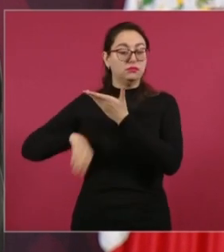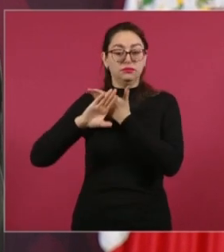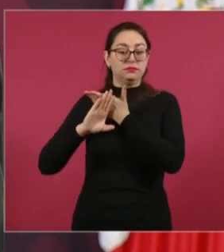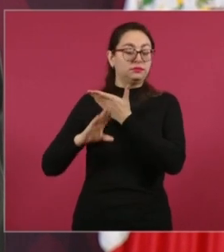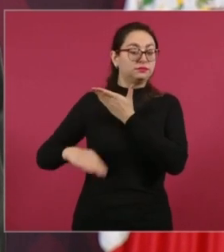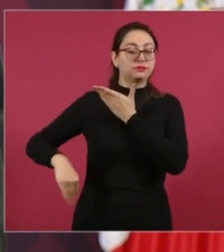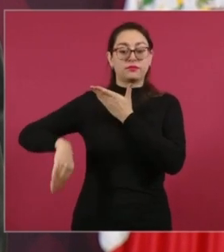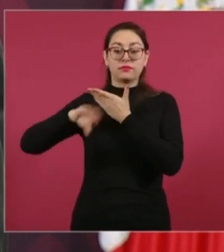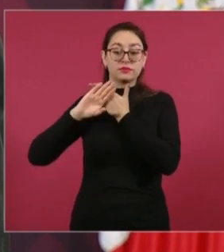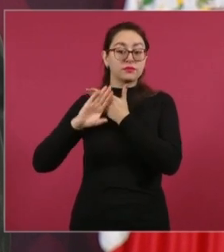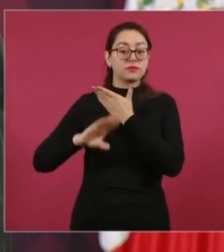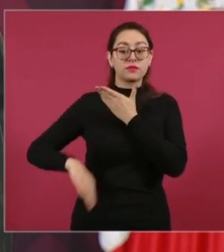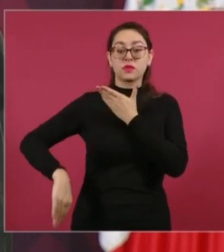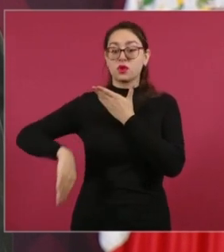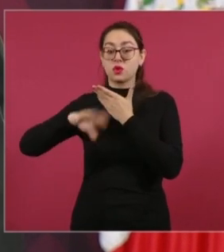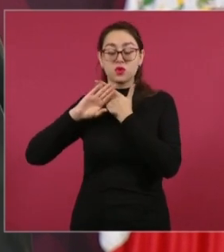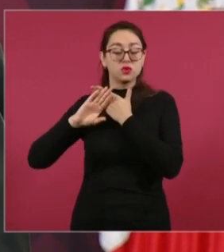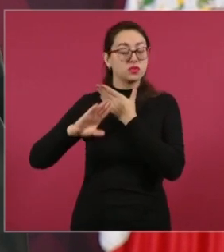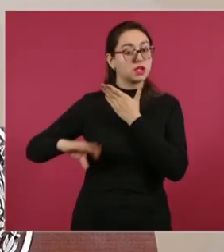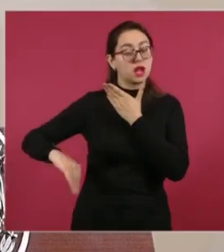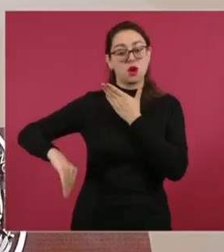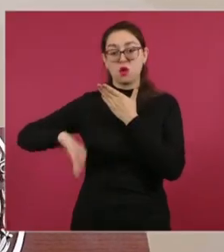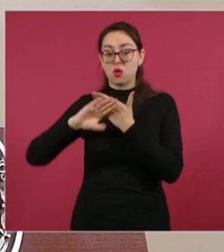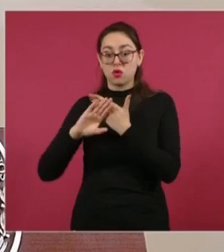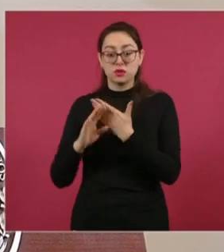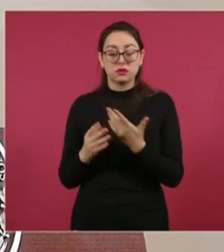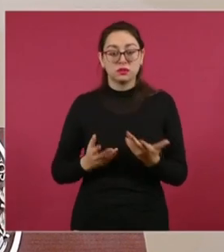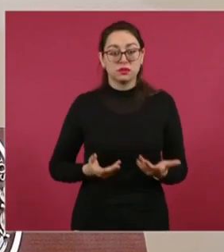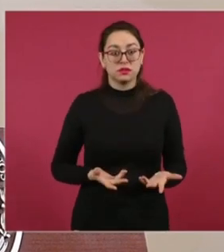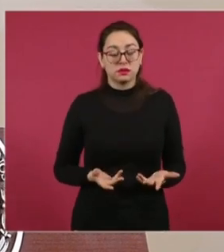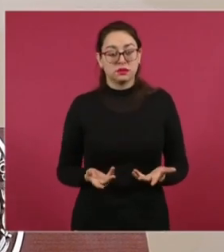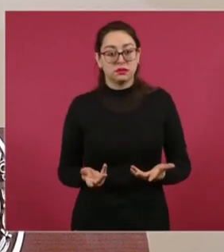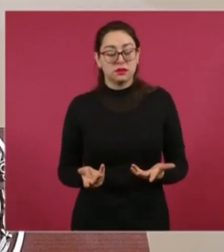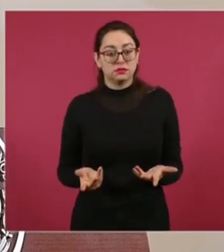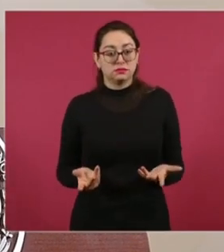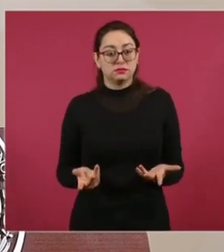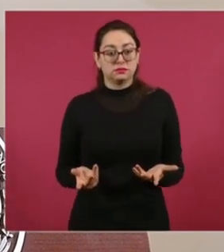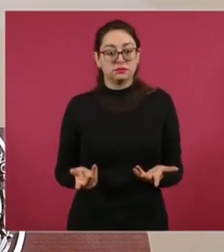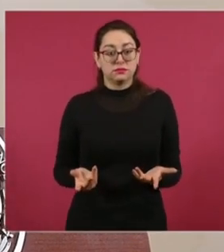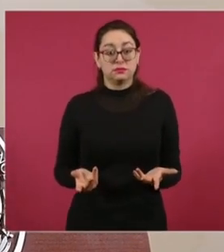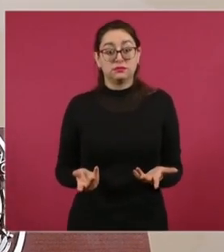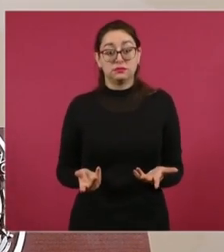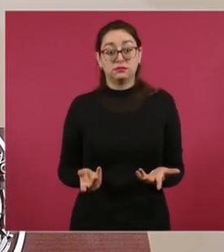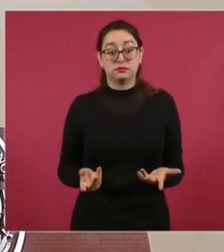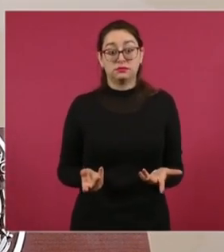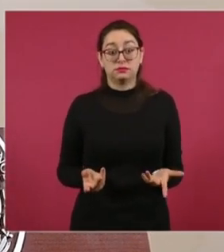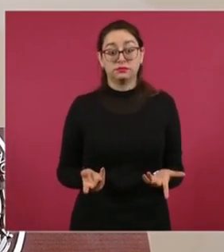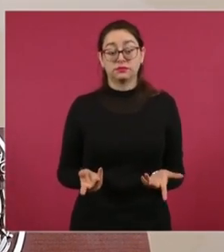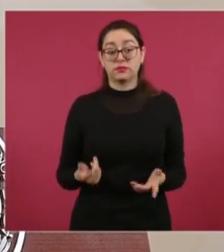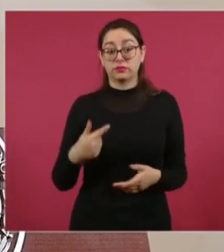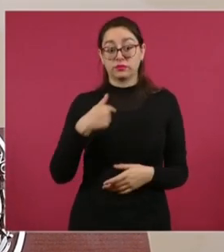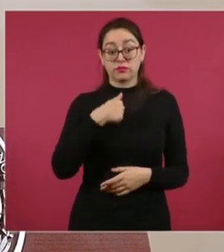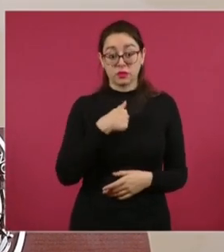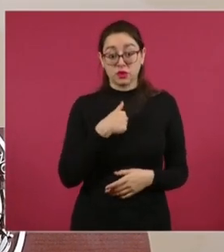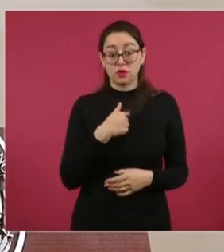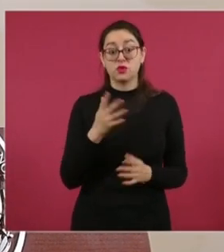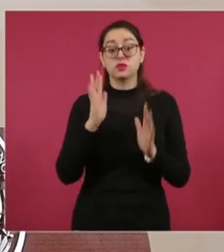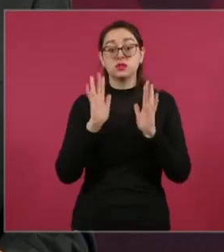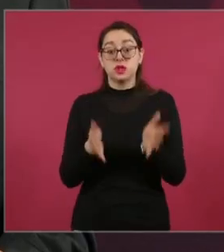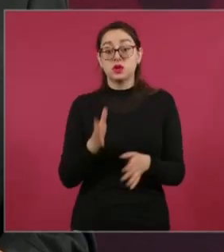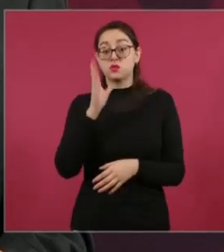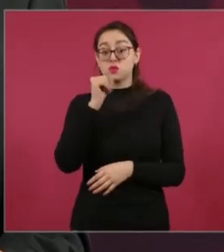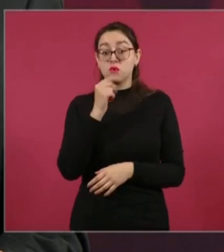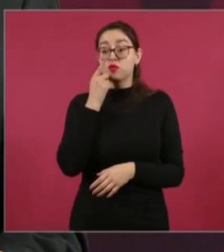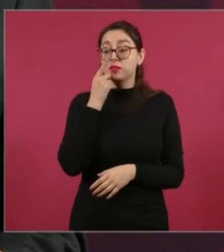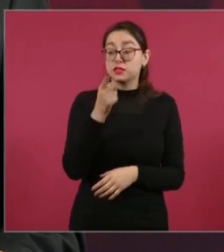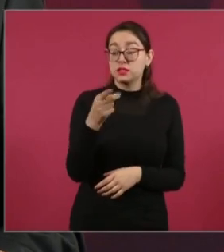Ya no puedo mencionar algunos porque hasta presentaron amparos para que yo no